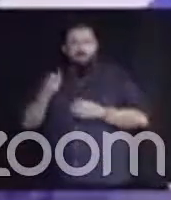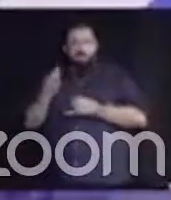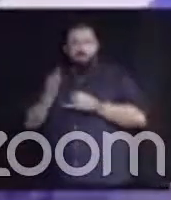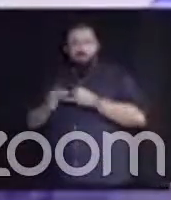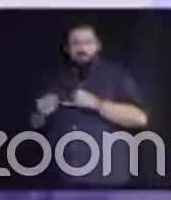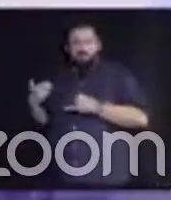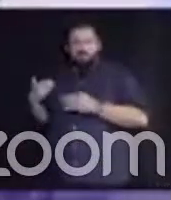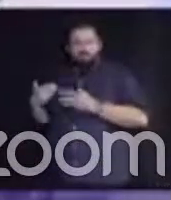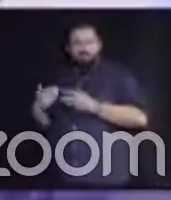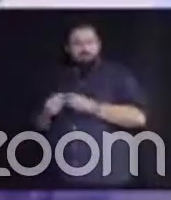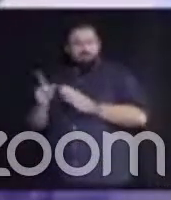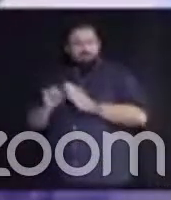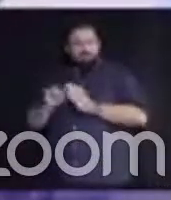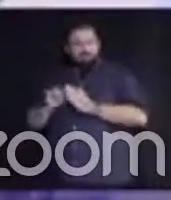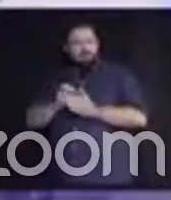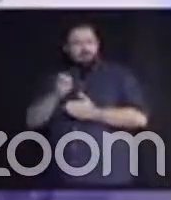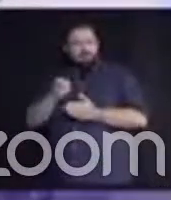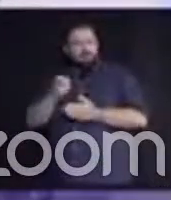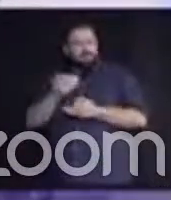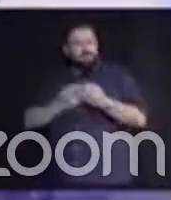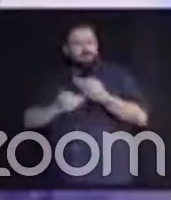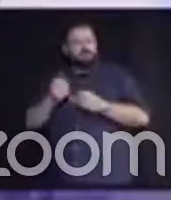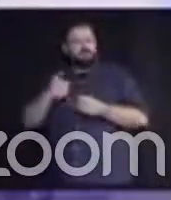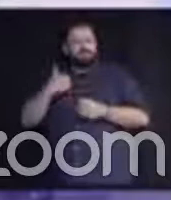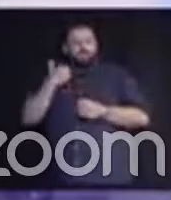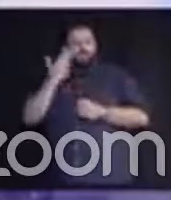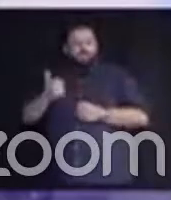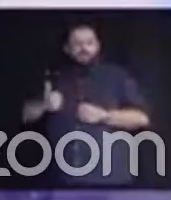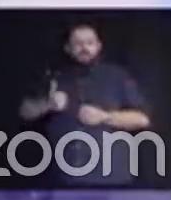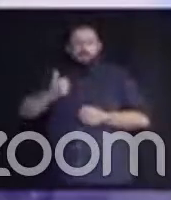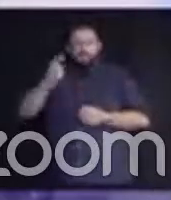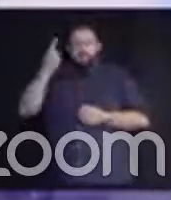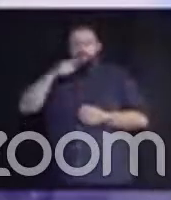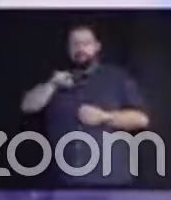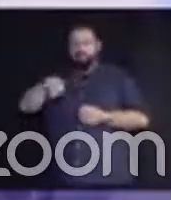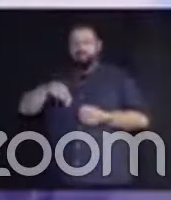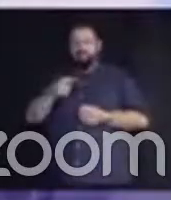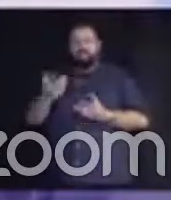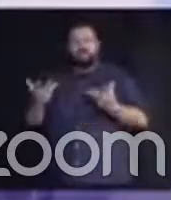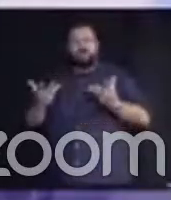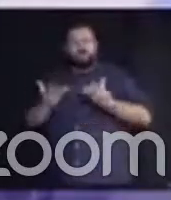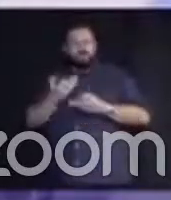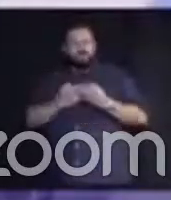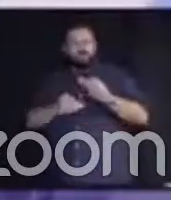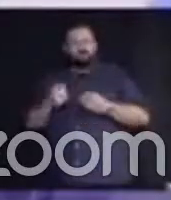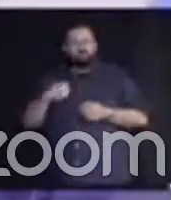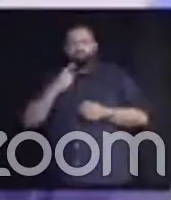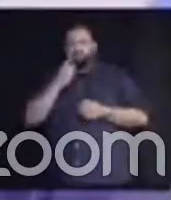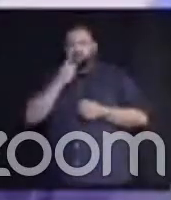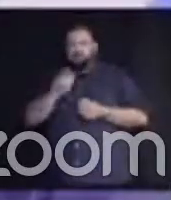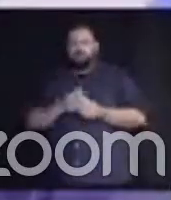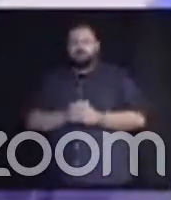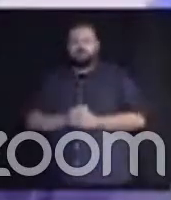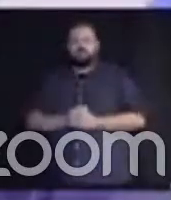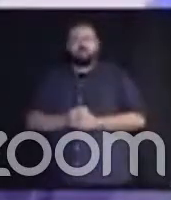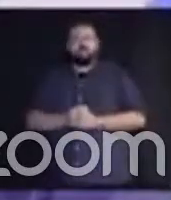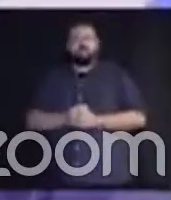meses. Y voy a aprovechar porque quiero que nos digan un par de cosas de qué es lo que están haciendo. Entonces, ahí les va.